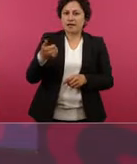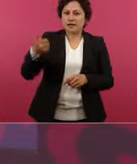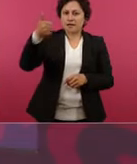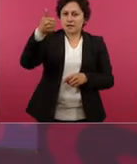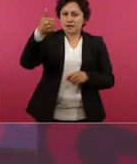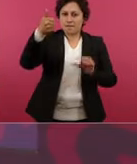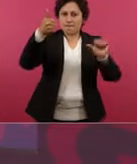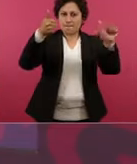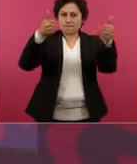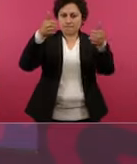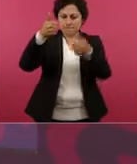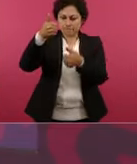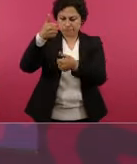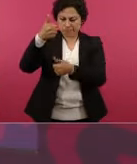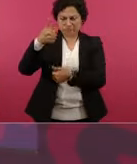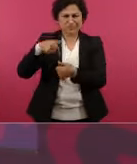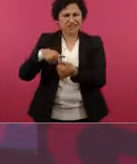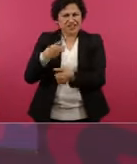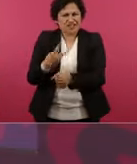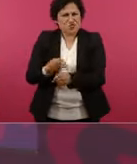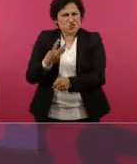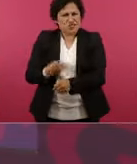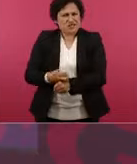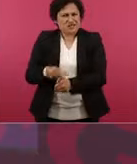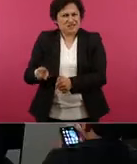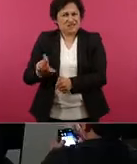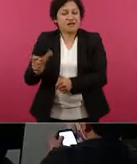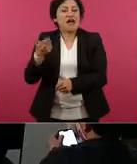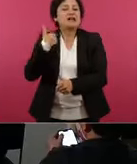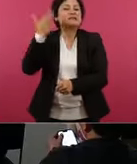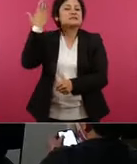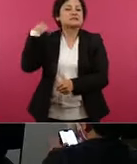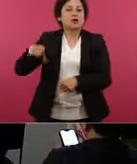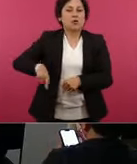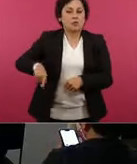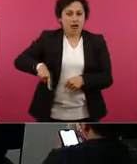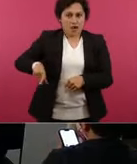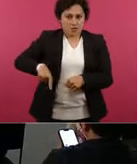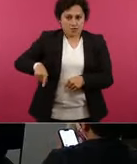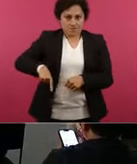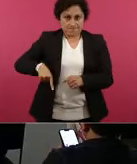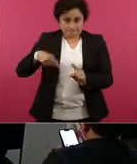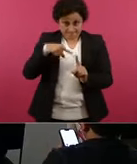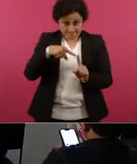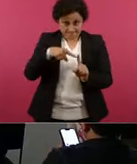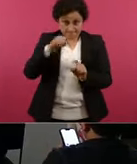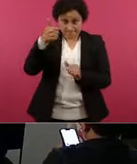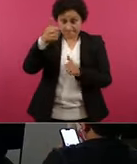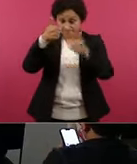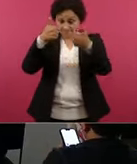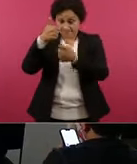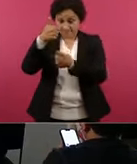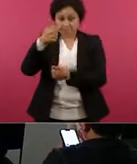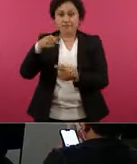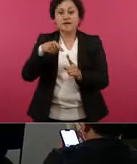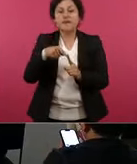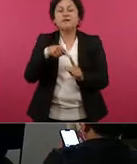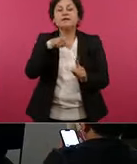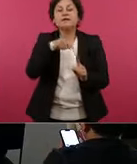Hacienda, del anterior gobierno, y era el encargado de atender a los